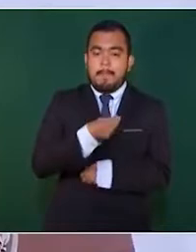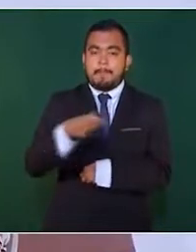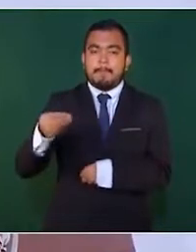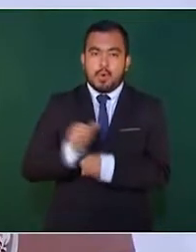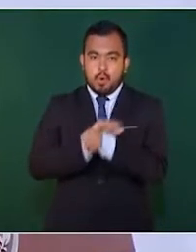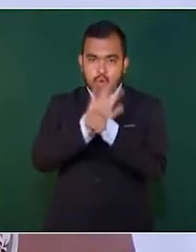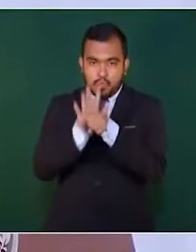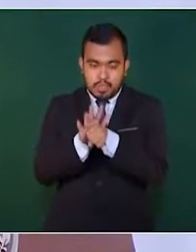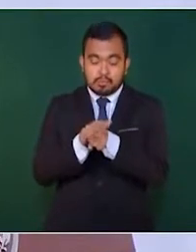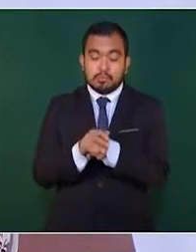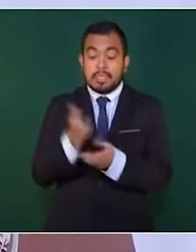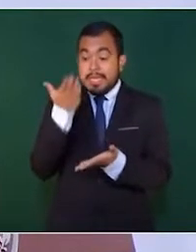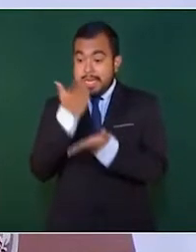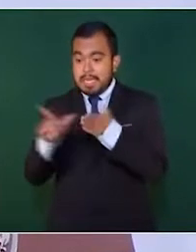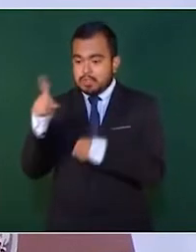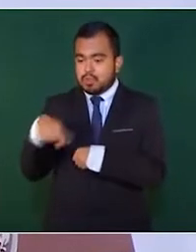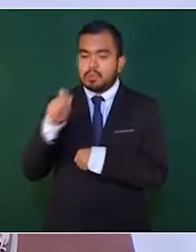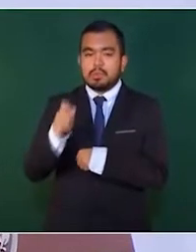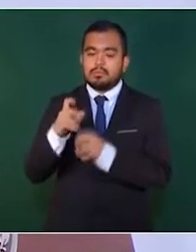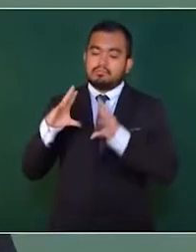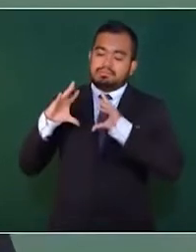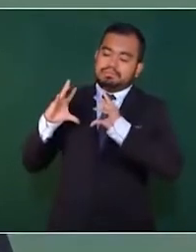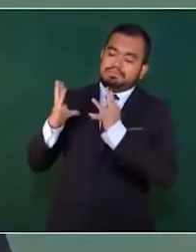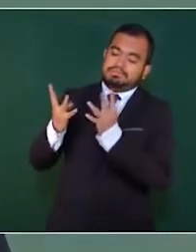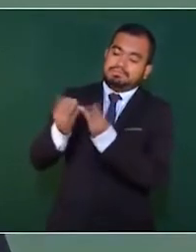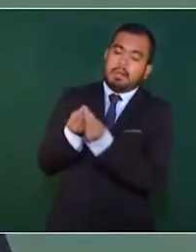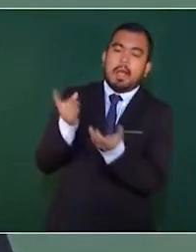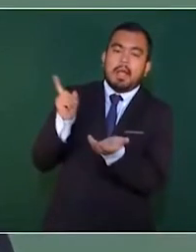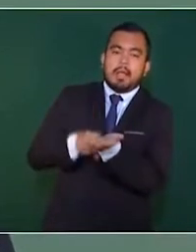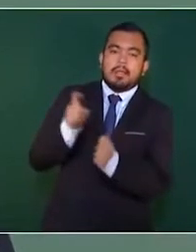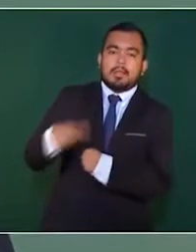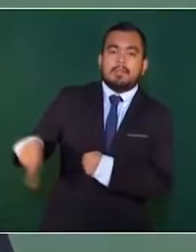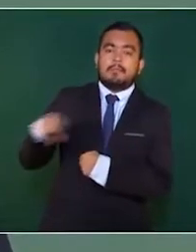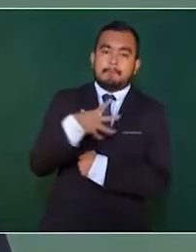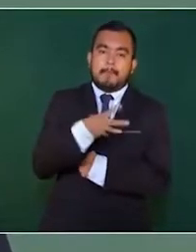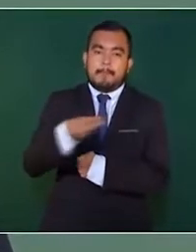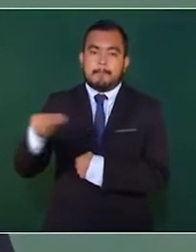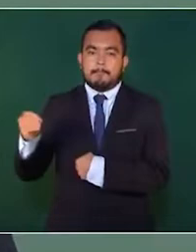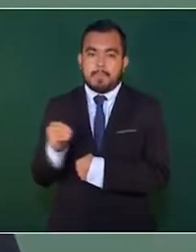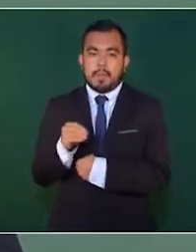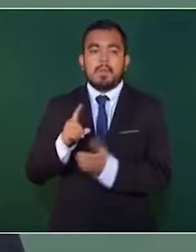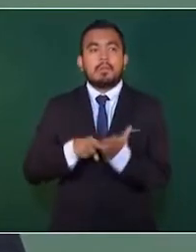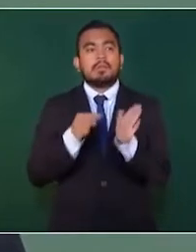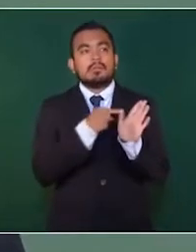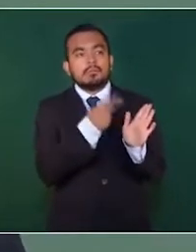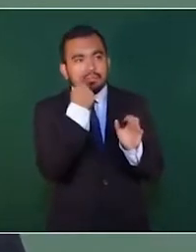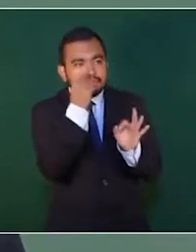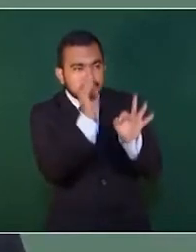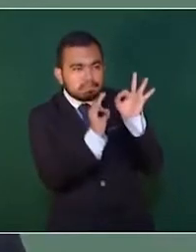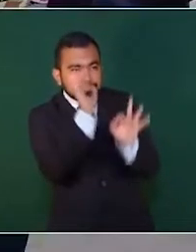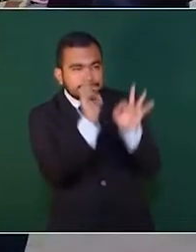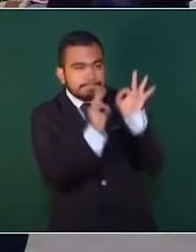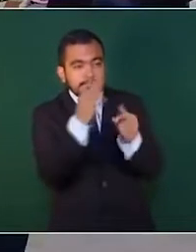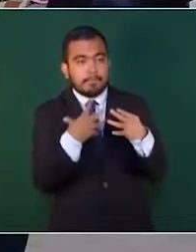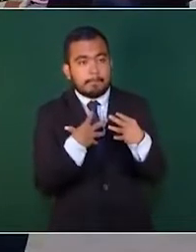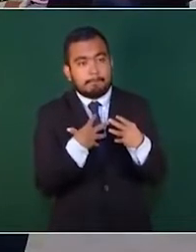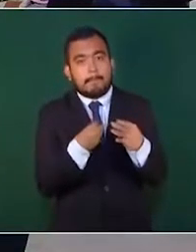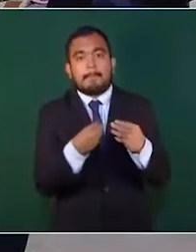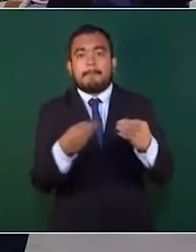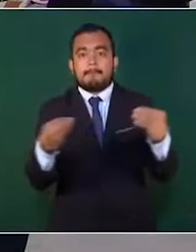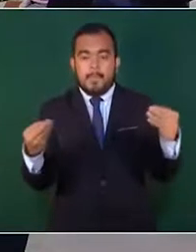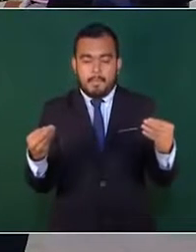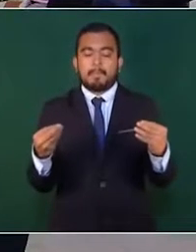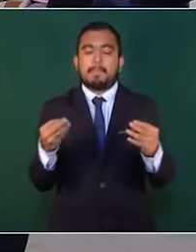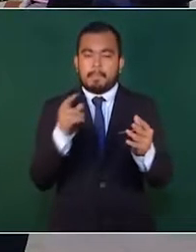de enfermedad que han ocurrido a lo largo de la epidemia y son registrados en el monitoreo epidemiológico. Lo que vemos también en la siguiente